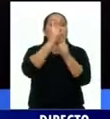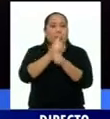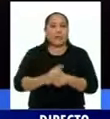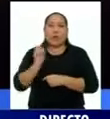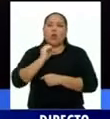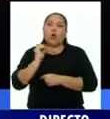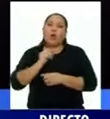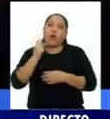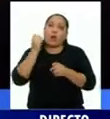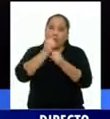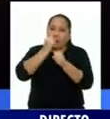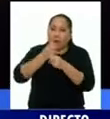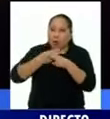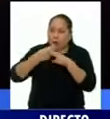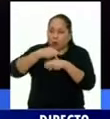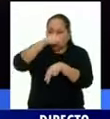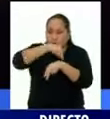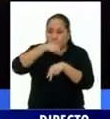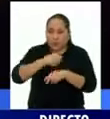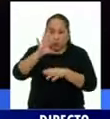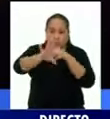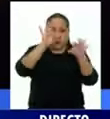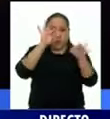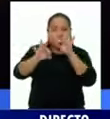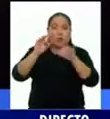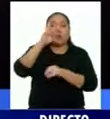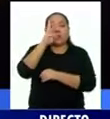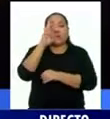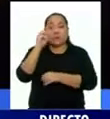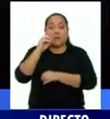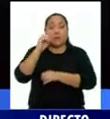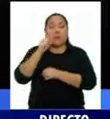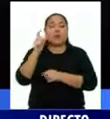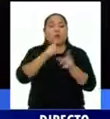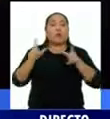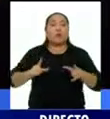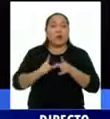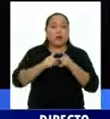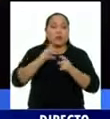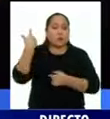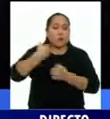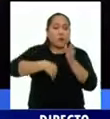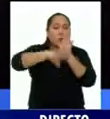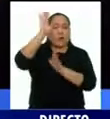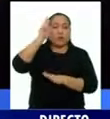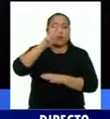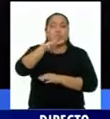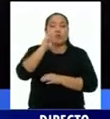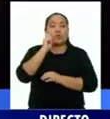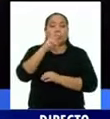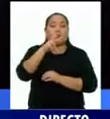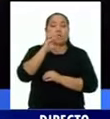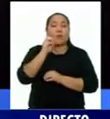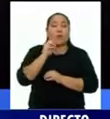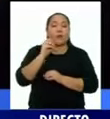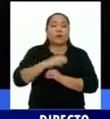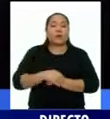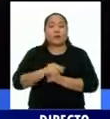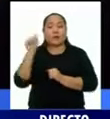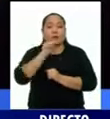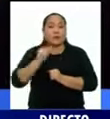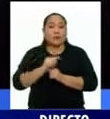temporal en Piura, se han focalizado 60 distritos, con más de 220 actividades de intervención de